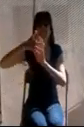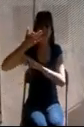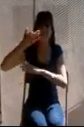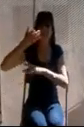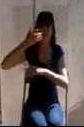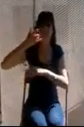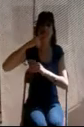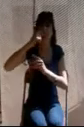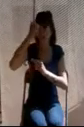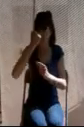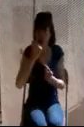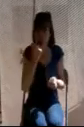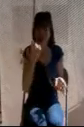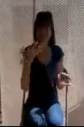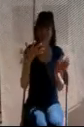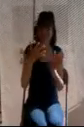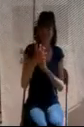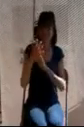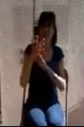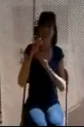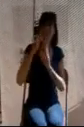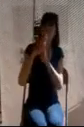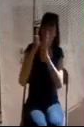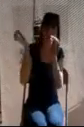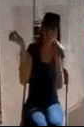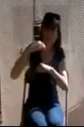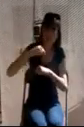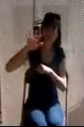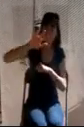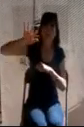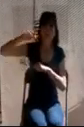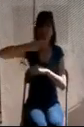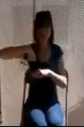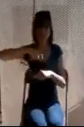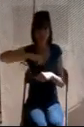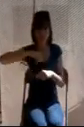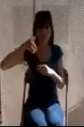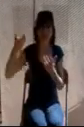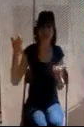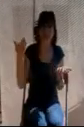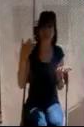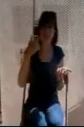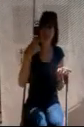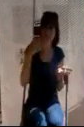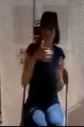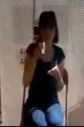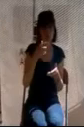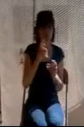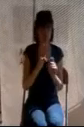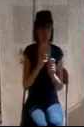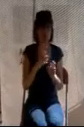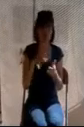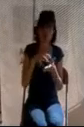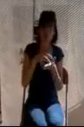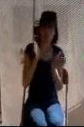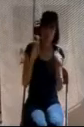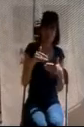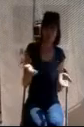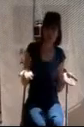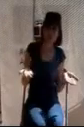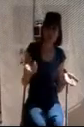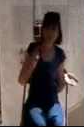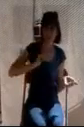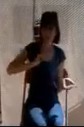los que pacta gobiernos en regiones de España? ¿Eso no le plantea a usted ninguna duda